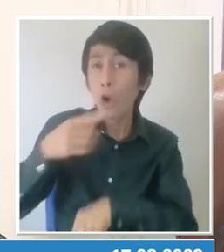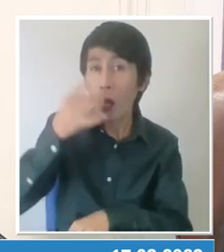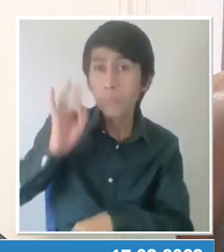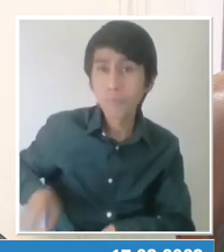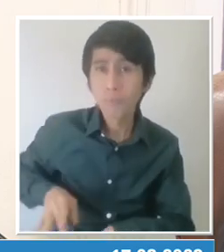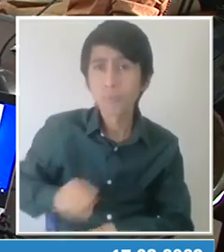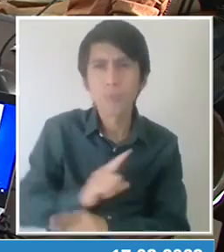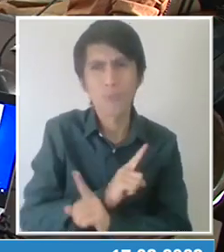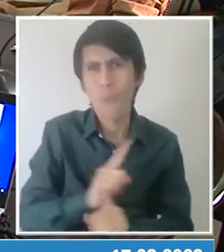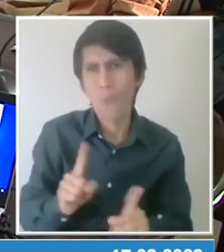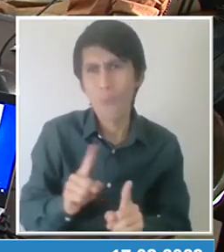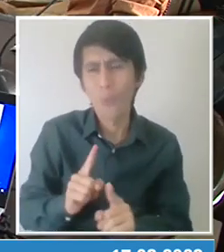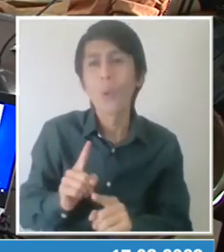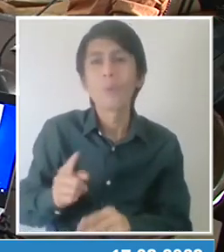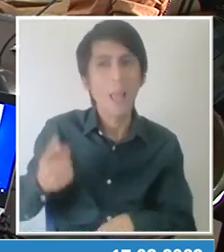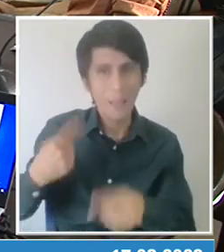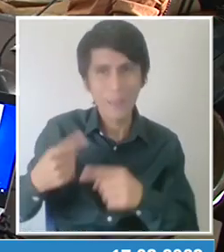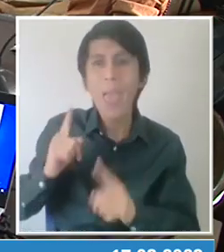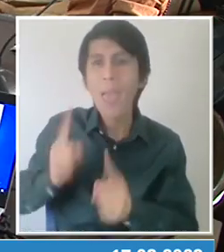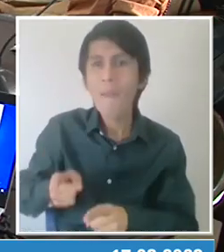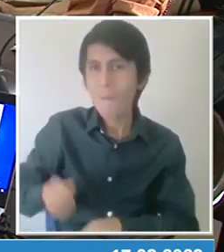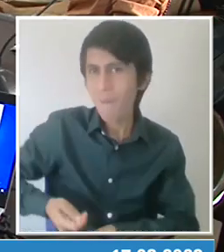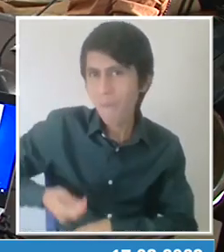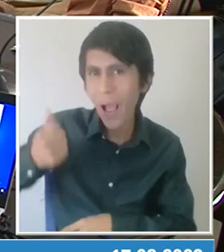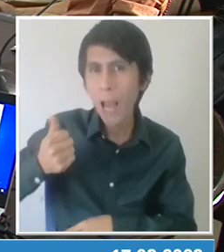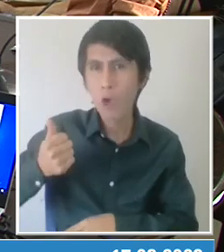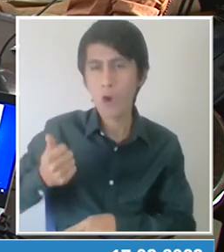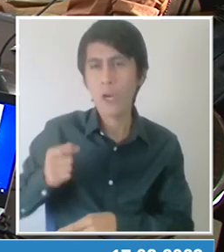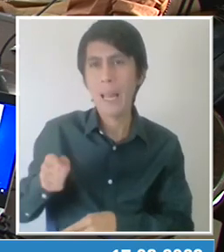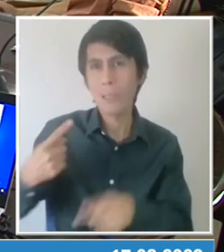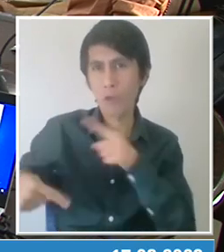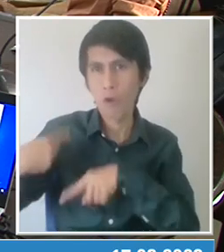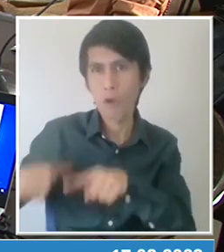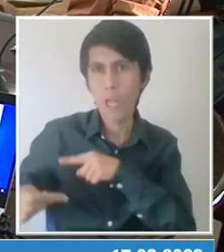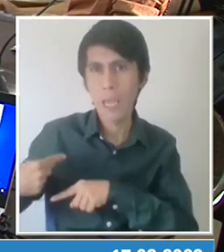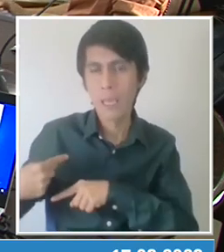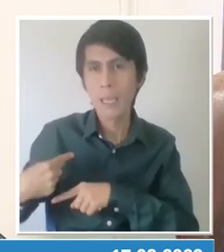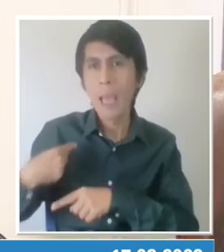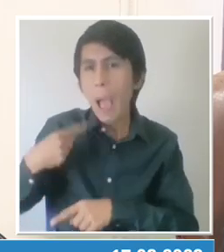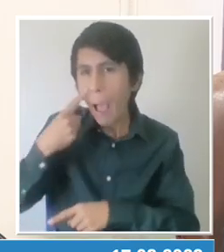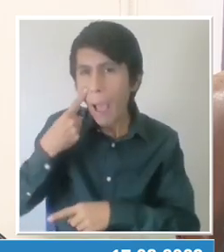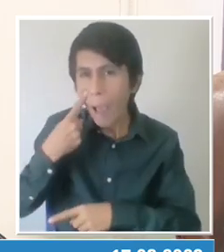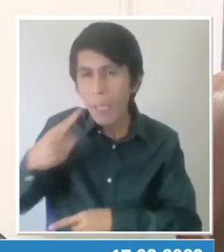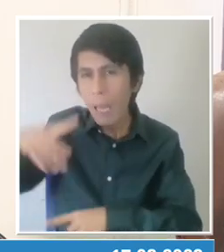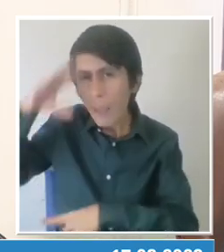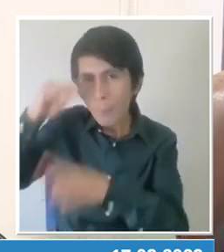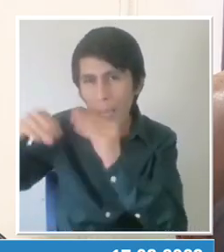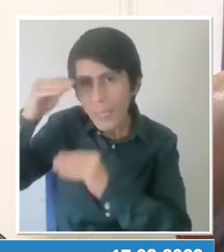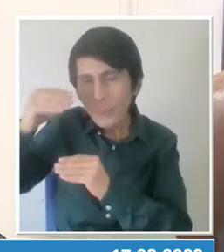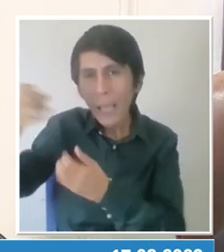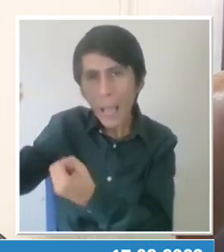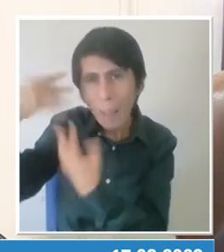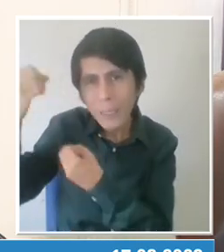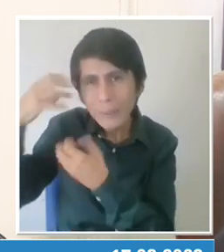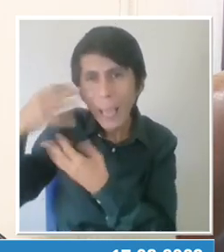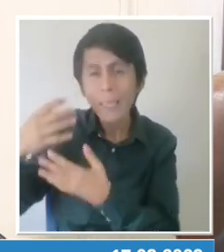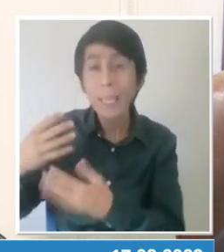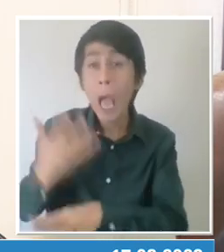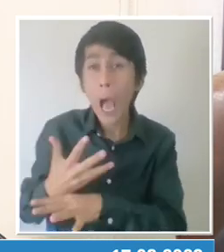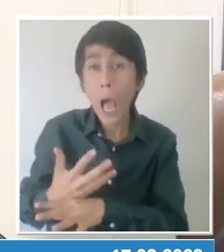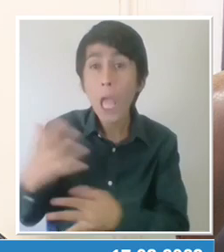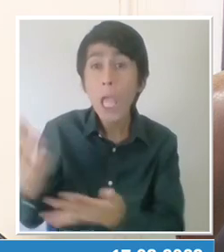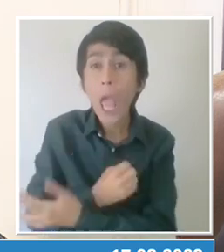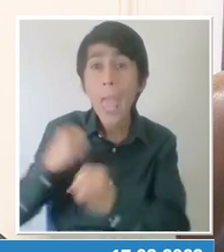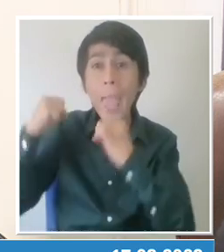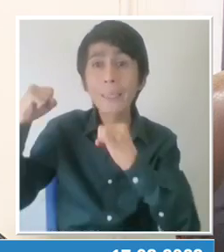valorarla. Hay que reconocer todas las enseñanzas con éxitos y fracasos que tiene. Y nosotros gozamos